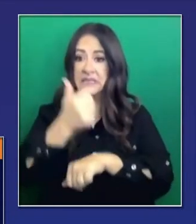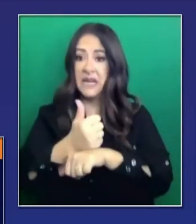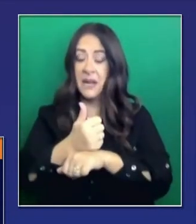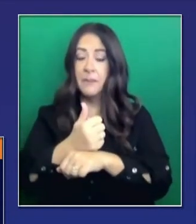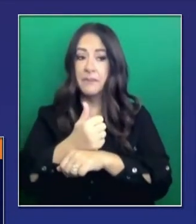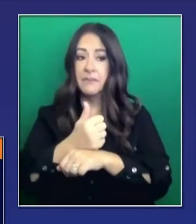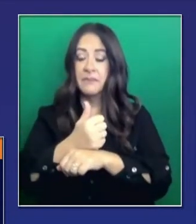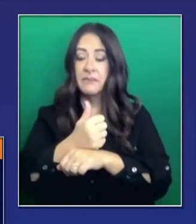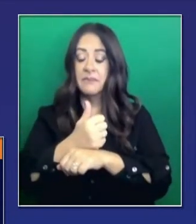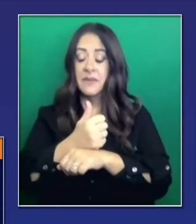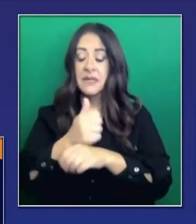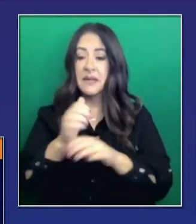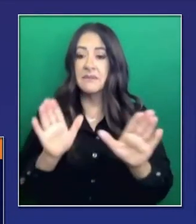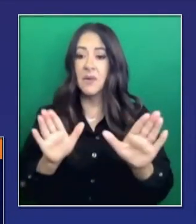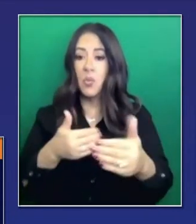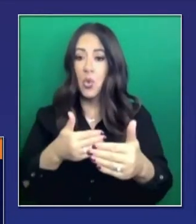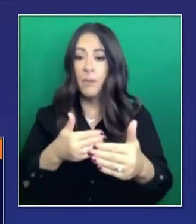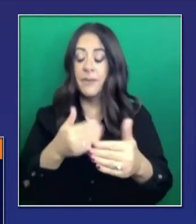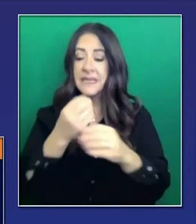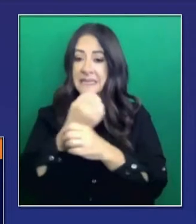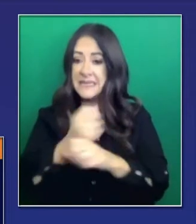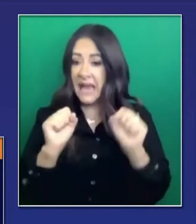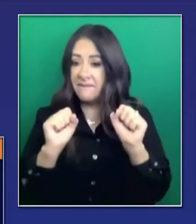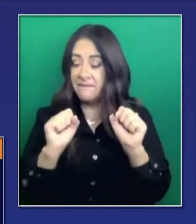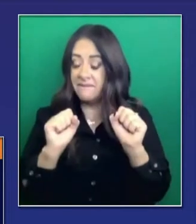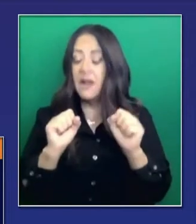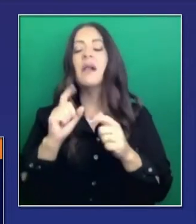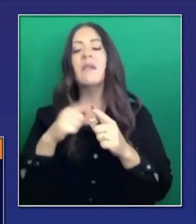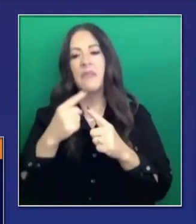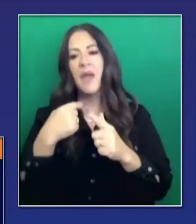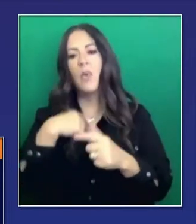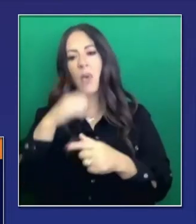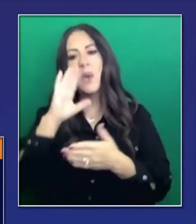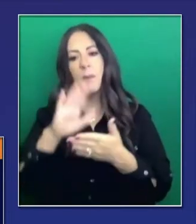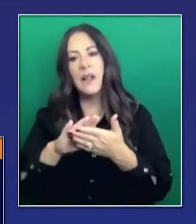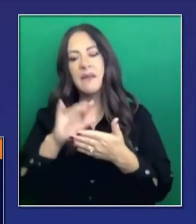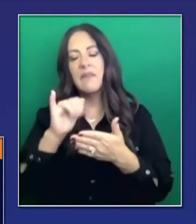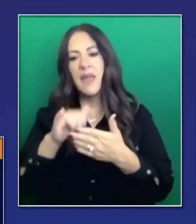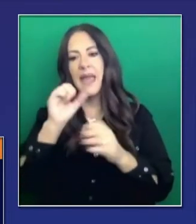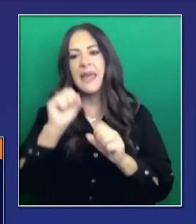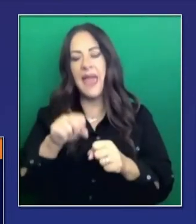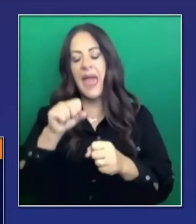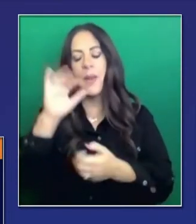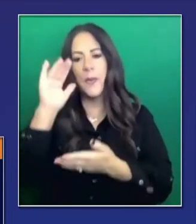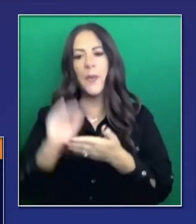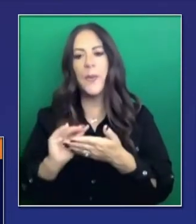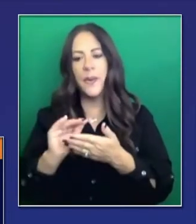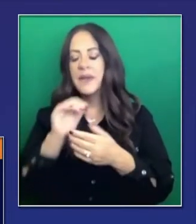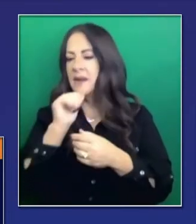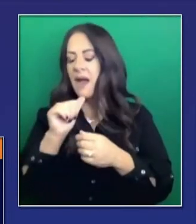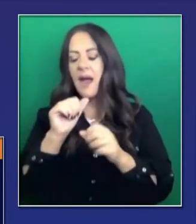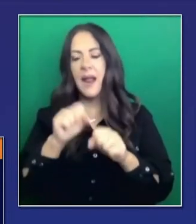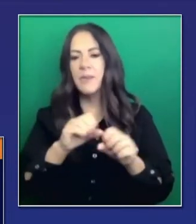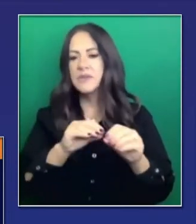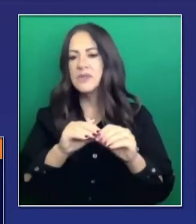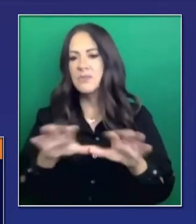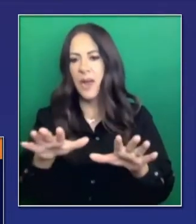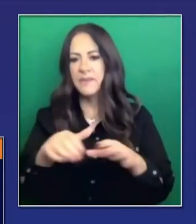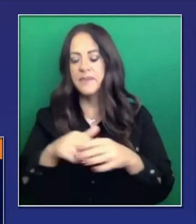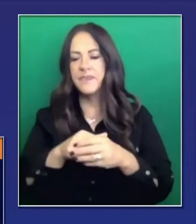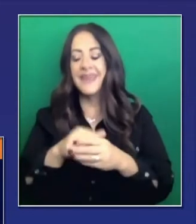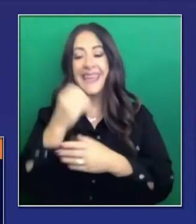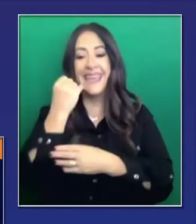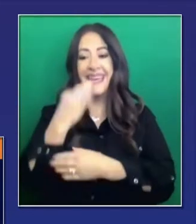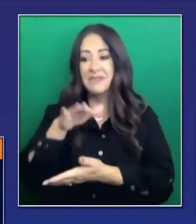ahora que se puede frenar la propagación. Cuando no se implementan estas medidas, cuando no son avanzadas